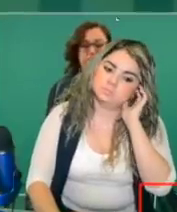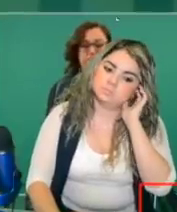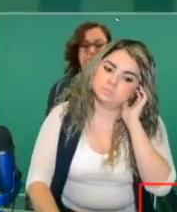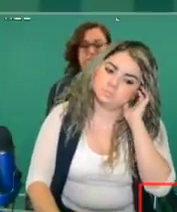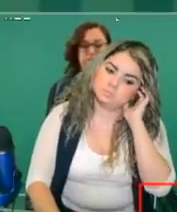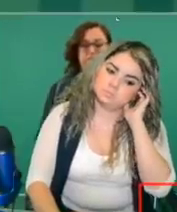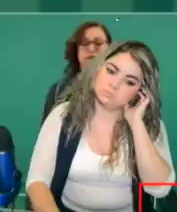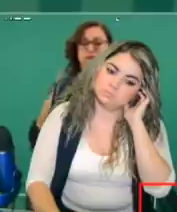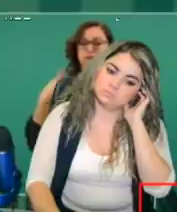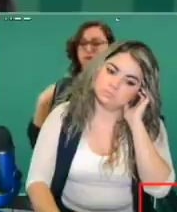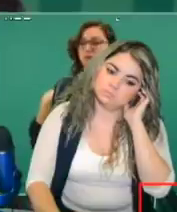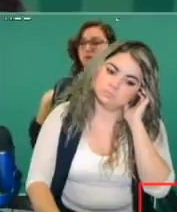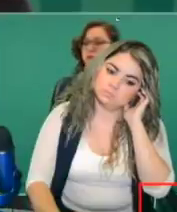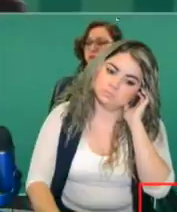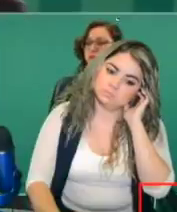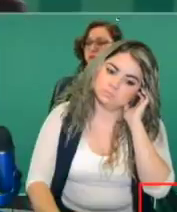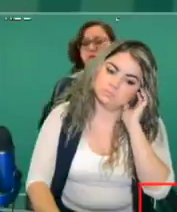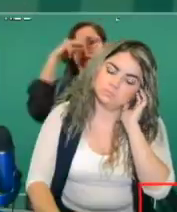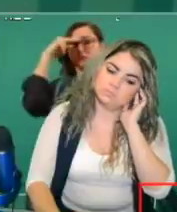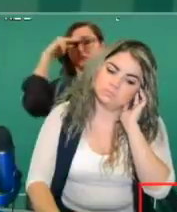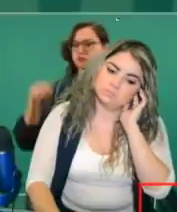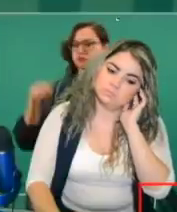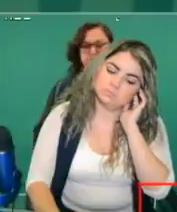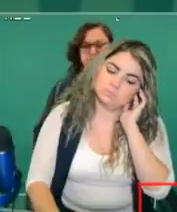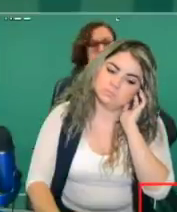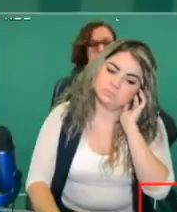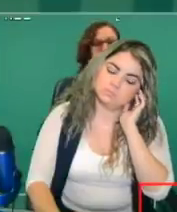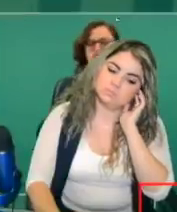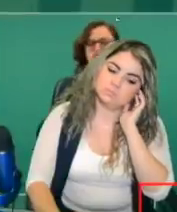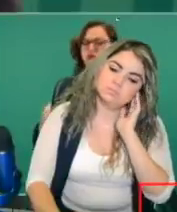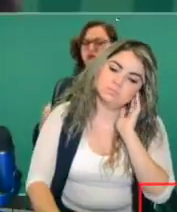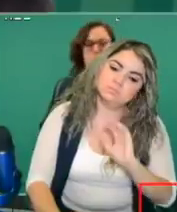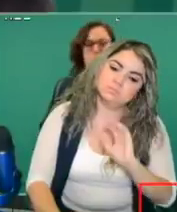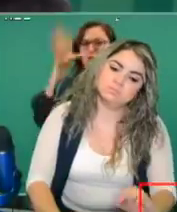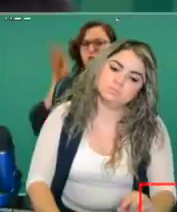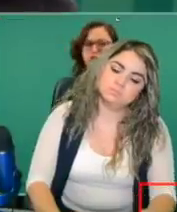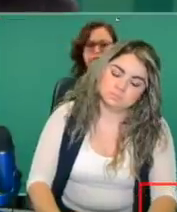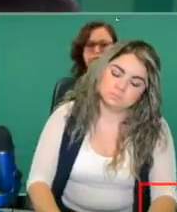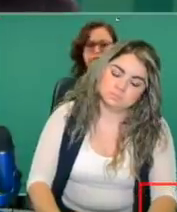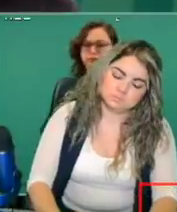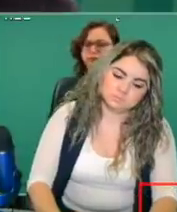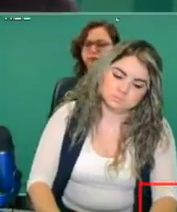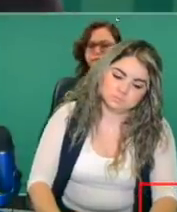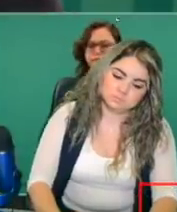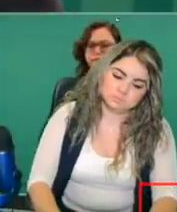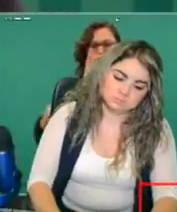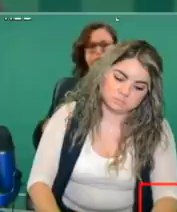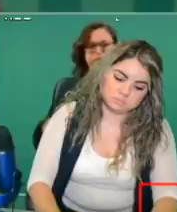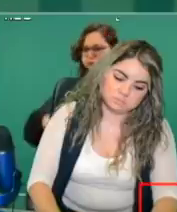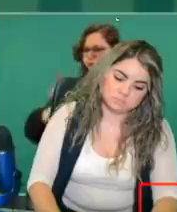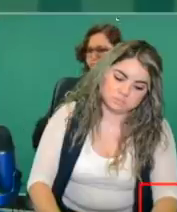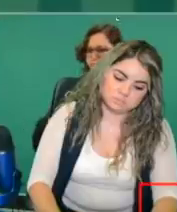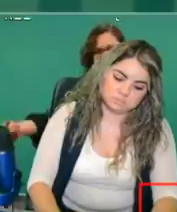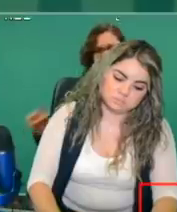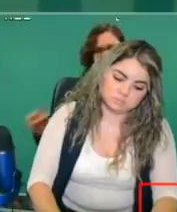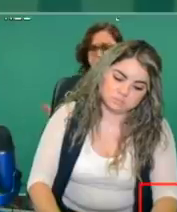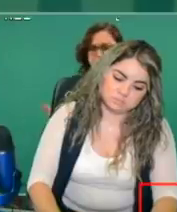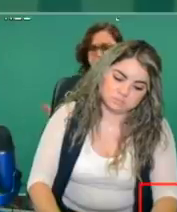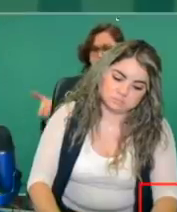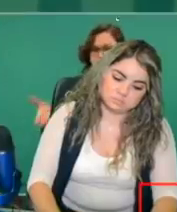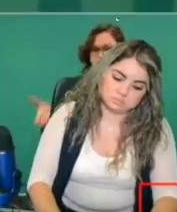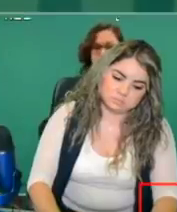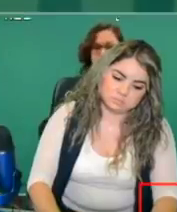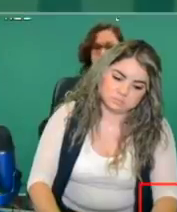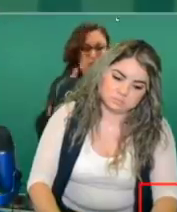El pueblo de México tiene que conocer toda la verdad, no se les va a ocultar